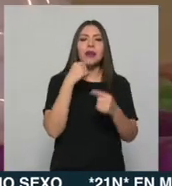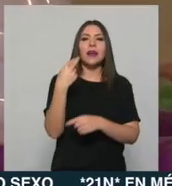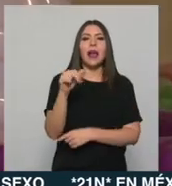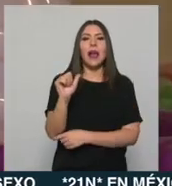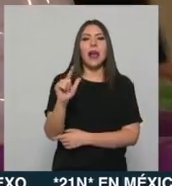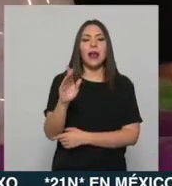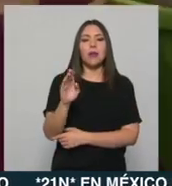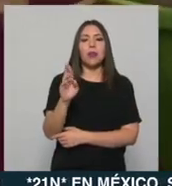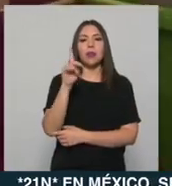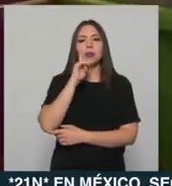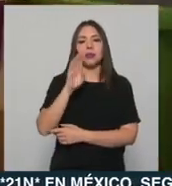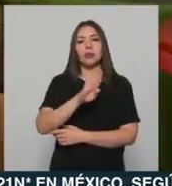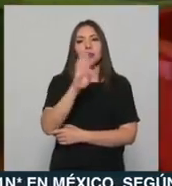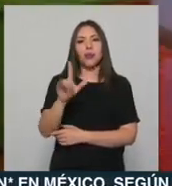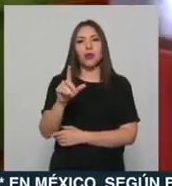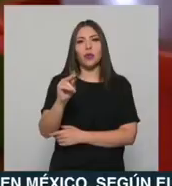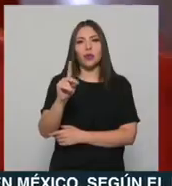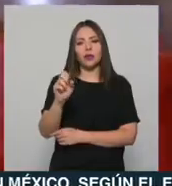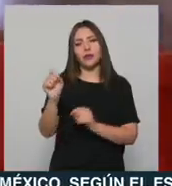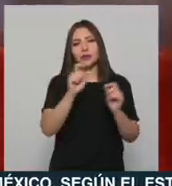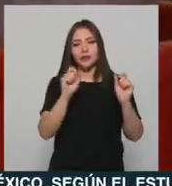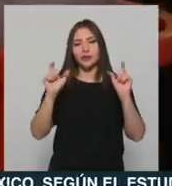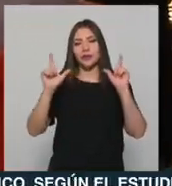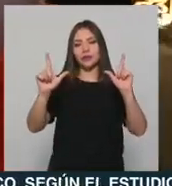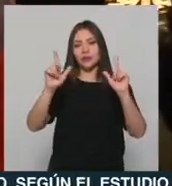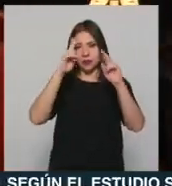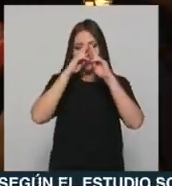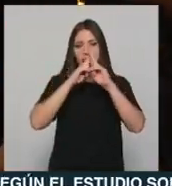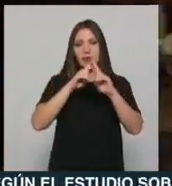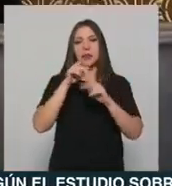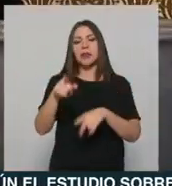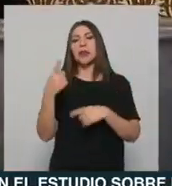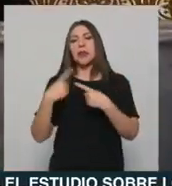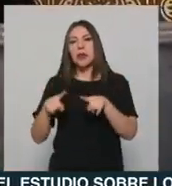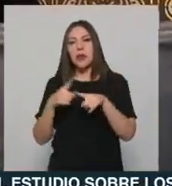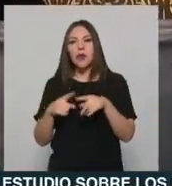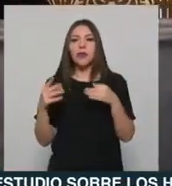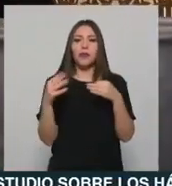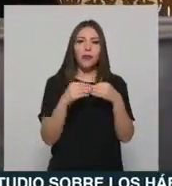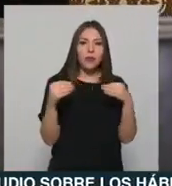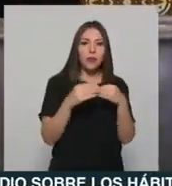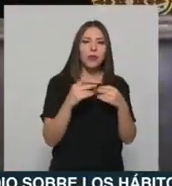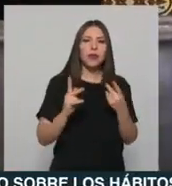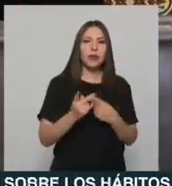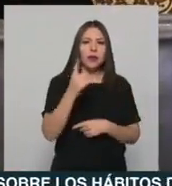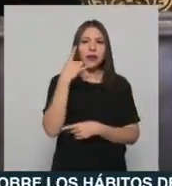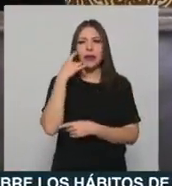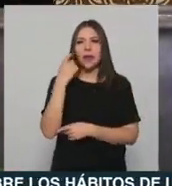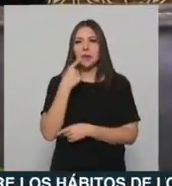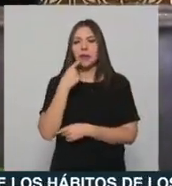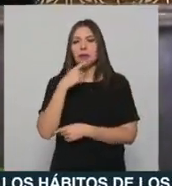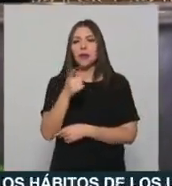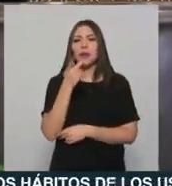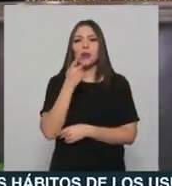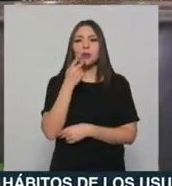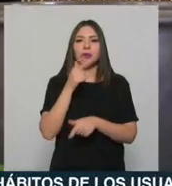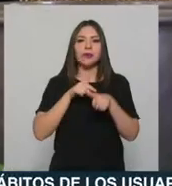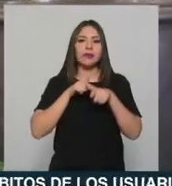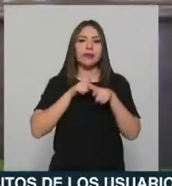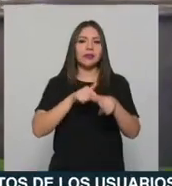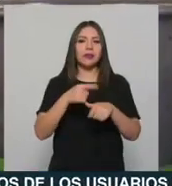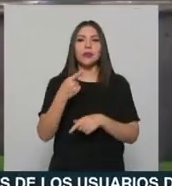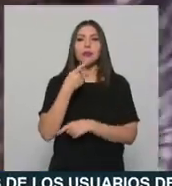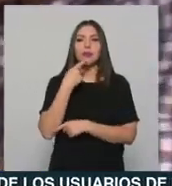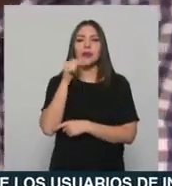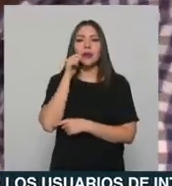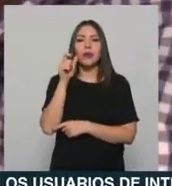sabores, natural, con fruta, verduras o exóticos, el pulque se mantiene como la bebida que nos lleva, en